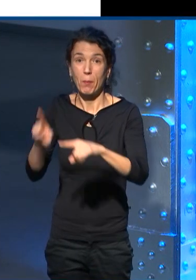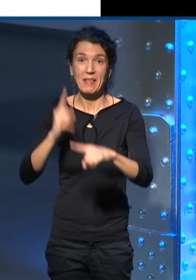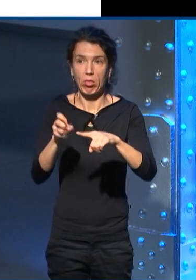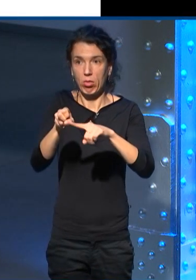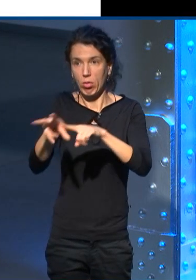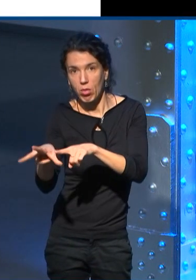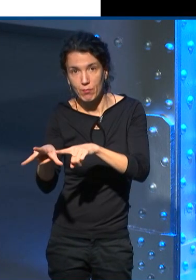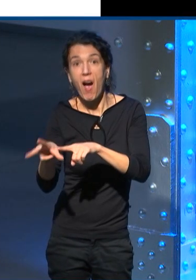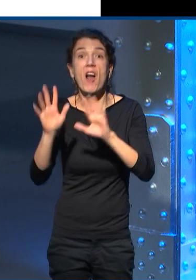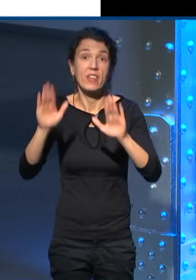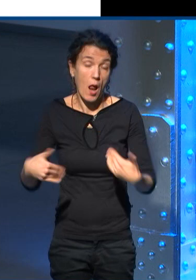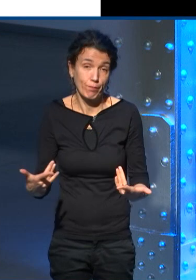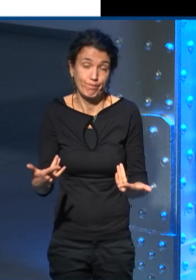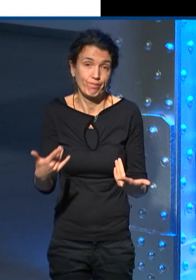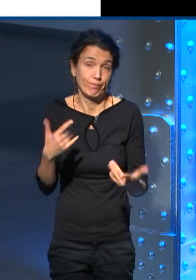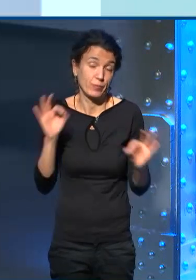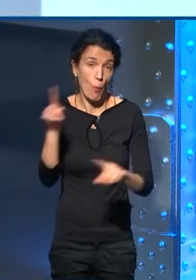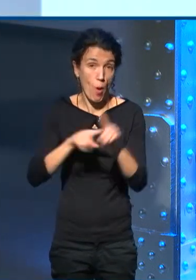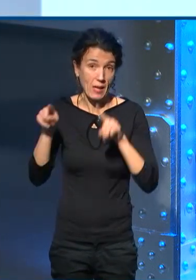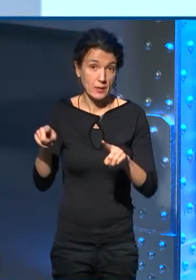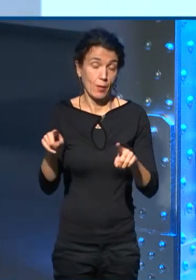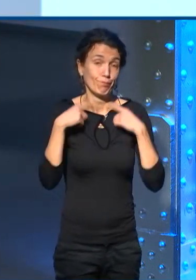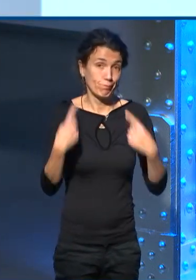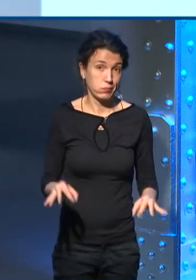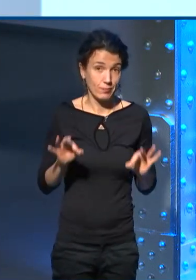casi con total seguridad, ese fue el problema.